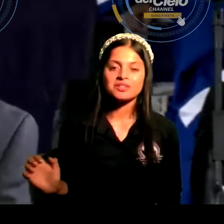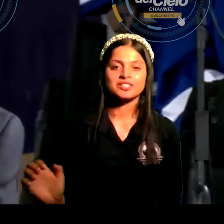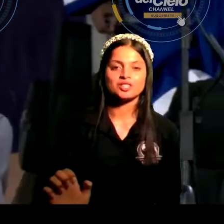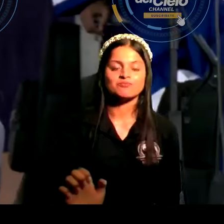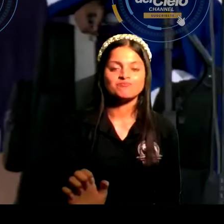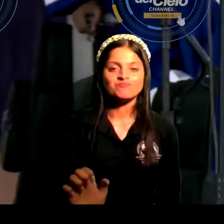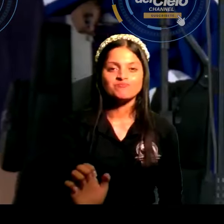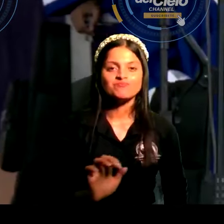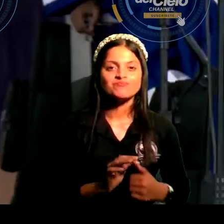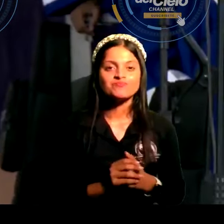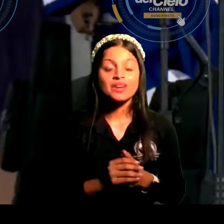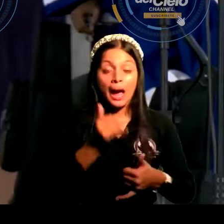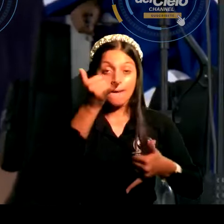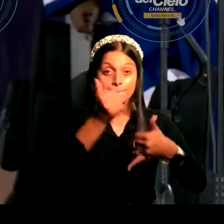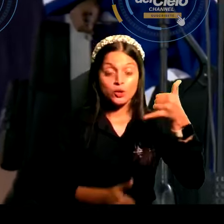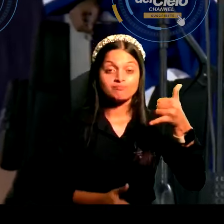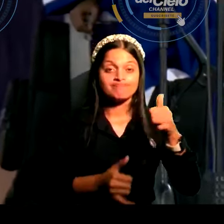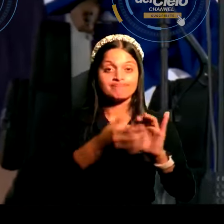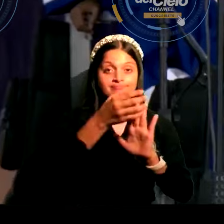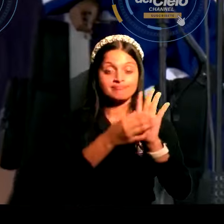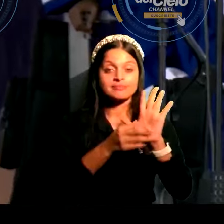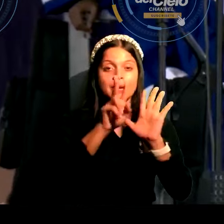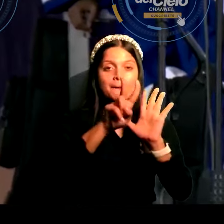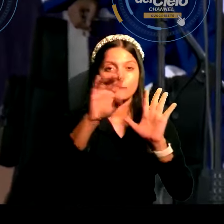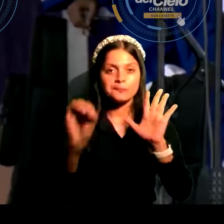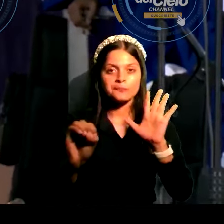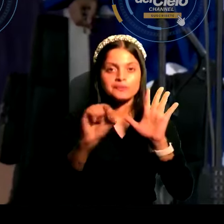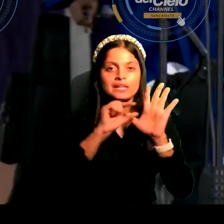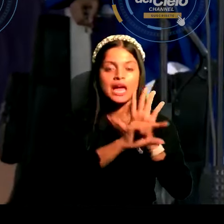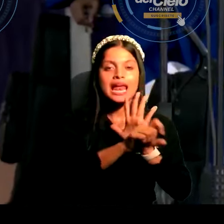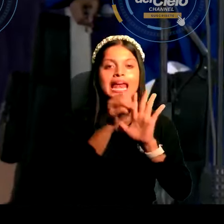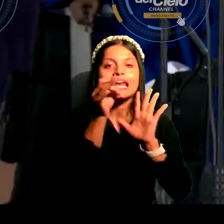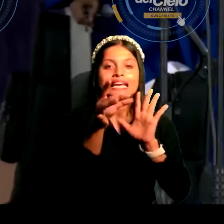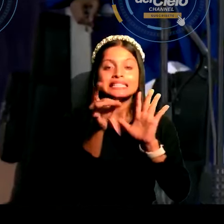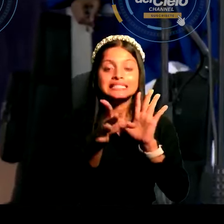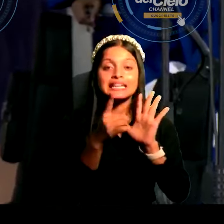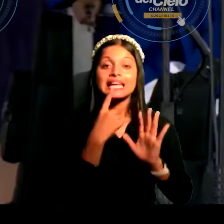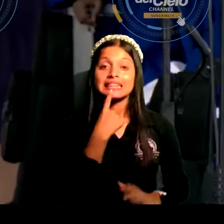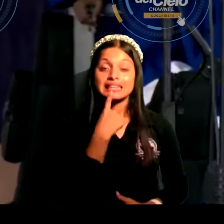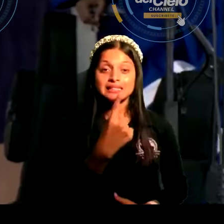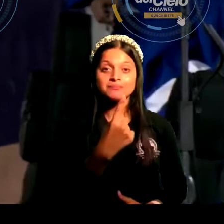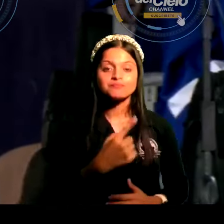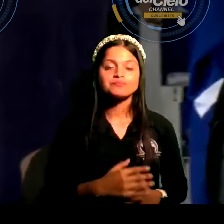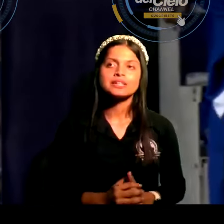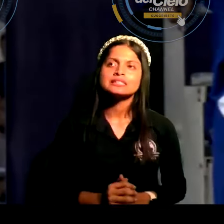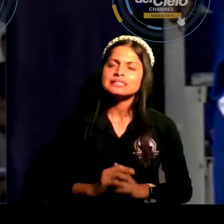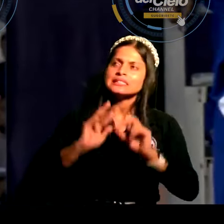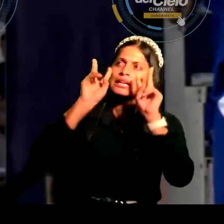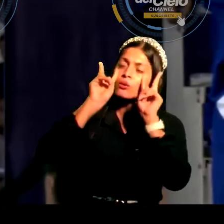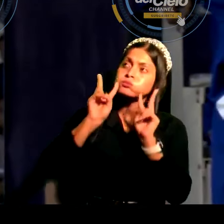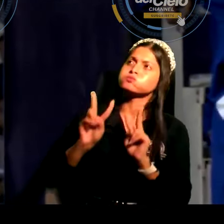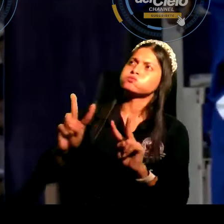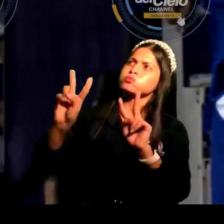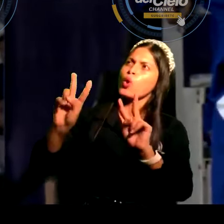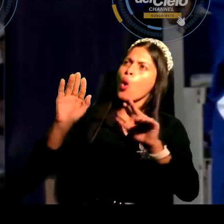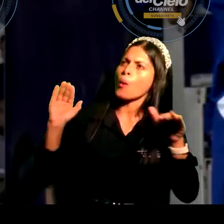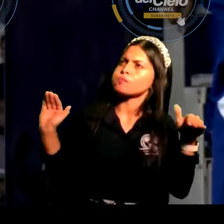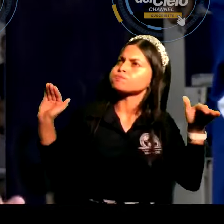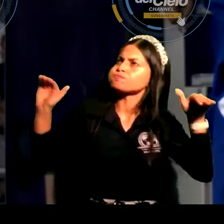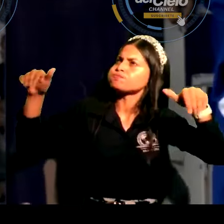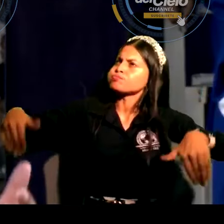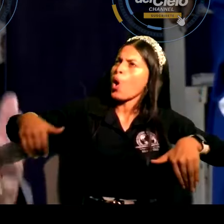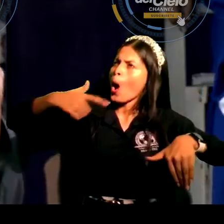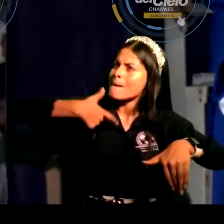20, versos 11 al 15. Y vi un gran trono blanco, y al que estaba sentado en él,